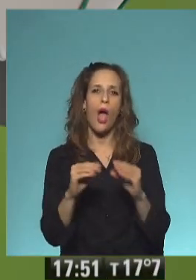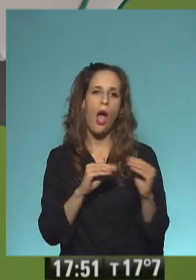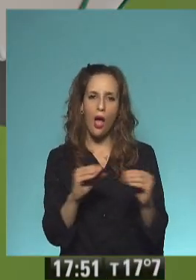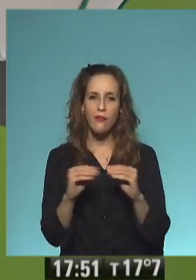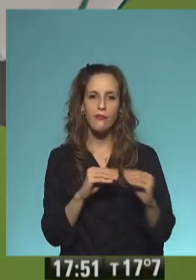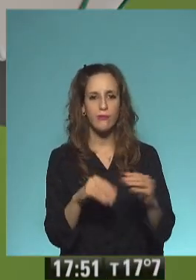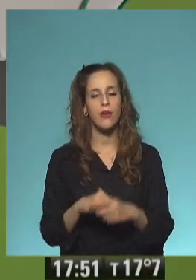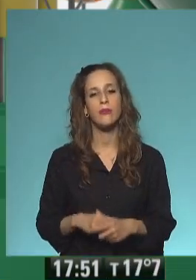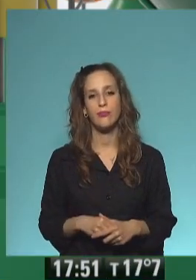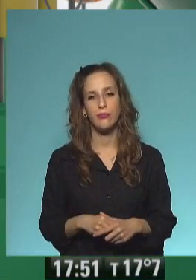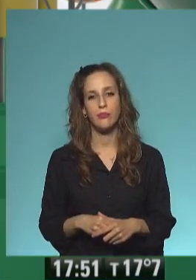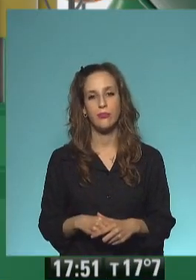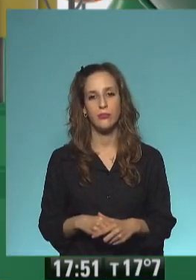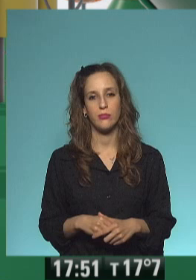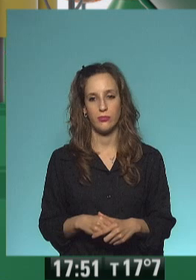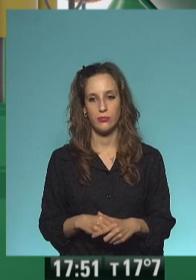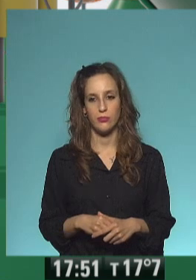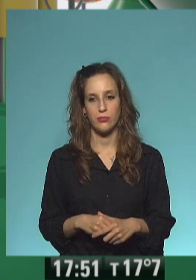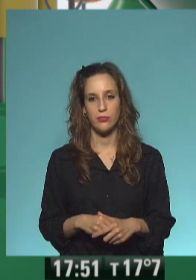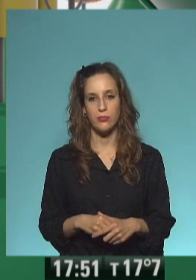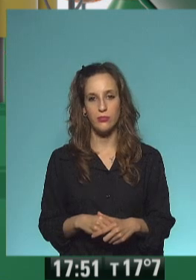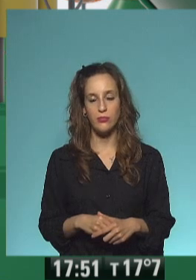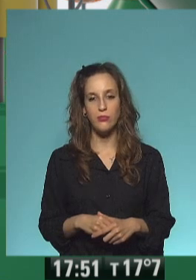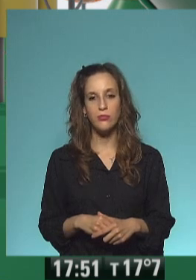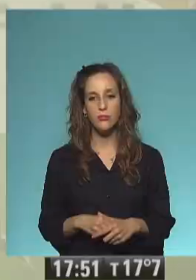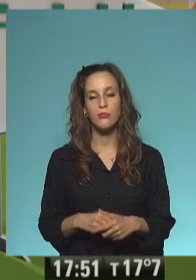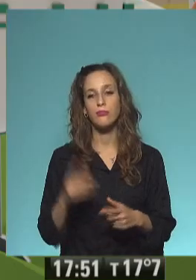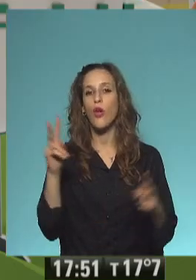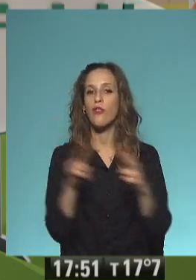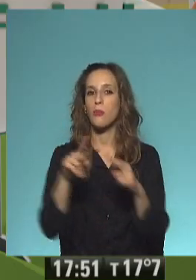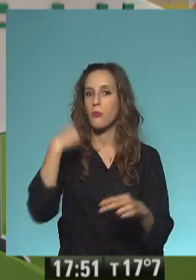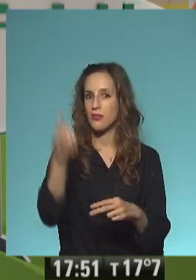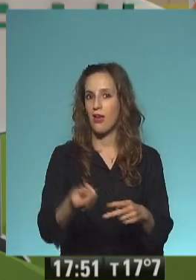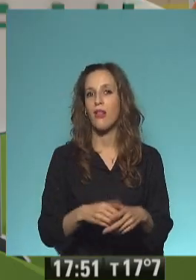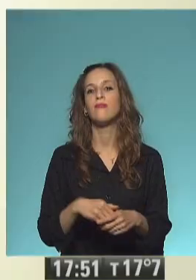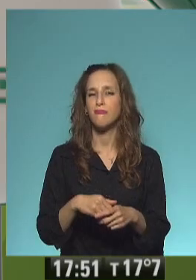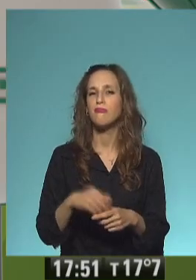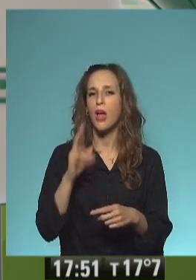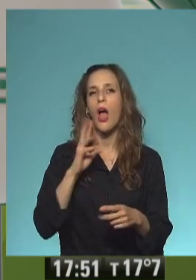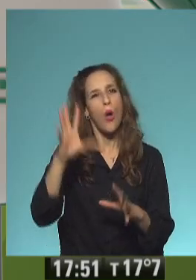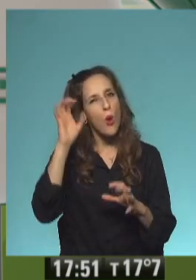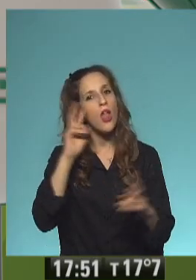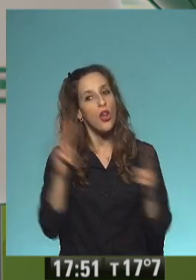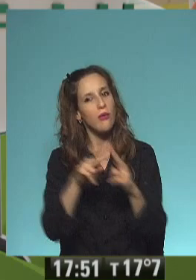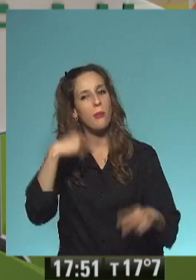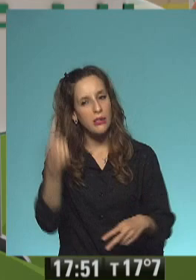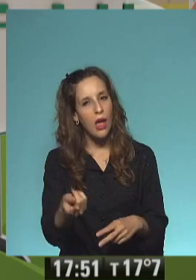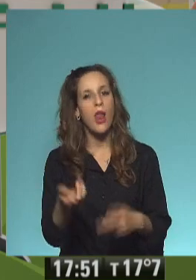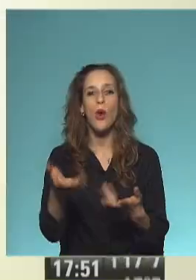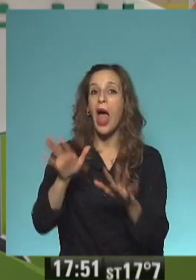No sé, a mí no me la pasan nunca al final. Acá los dejo. Hasta mañana. Bueno, acá los dejo. Bueno, acá los